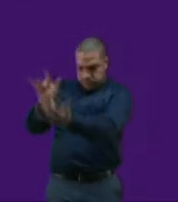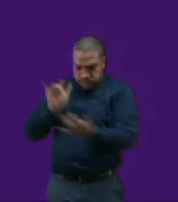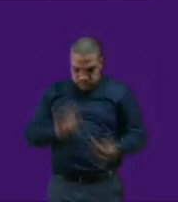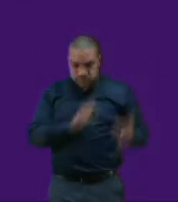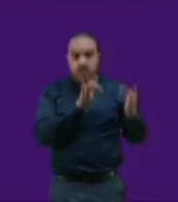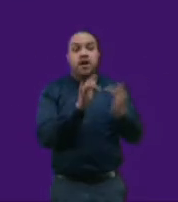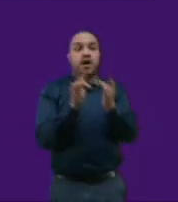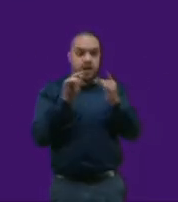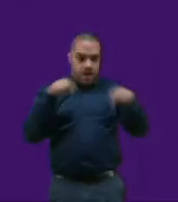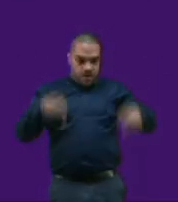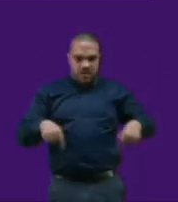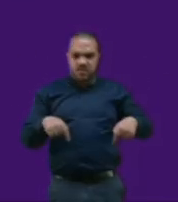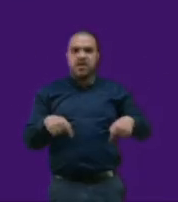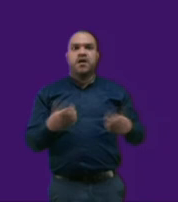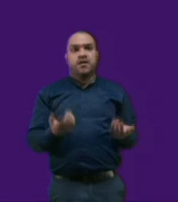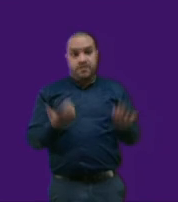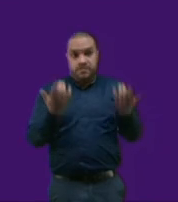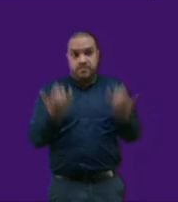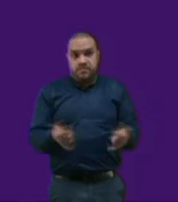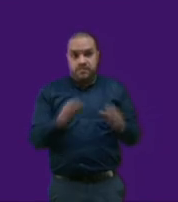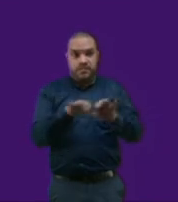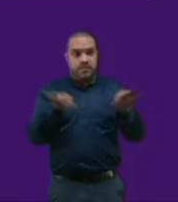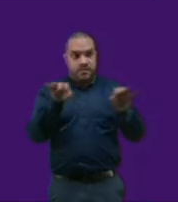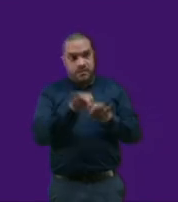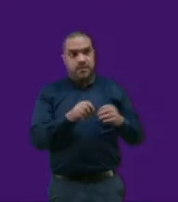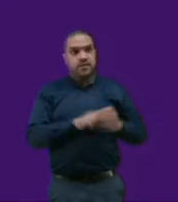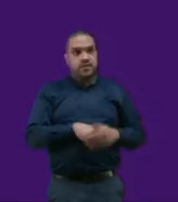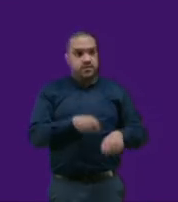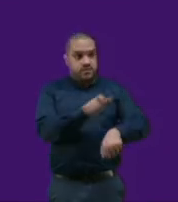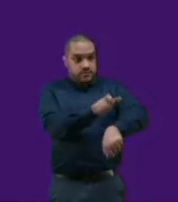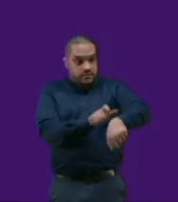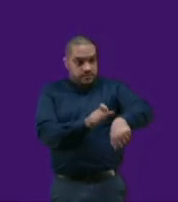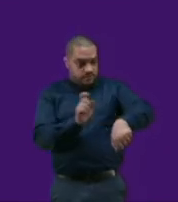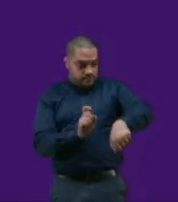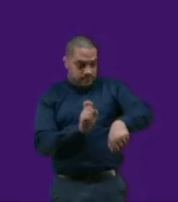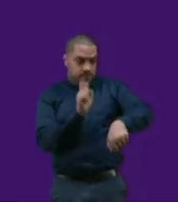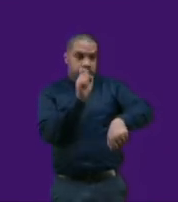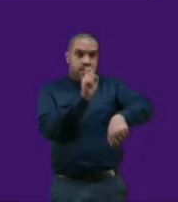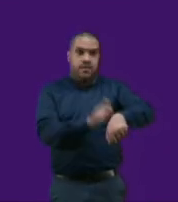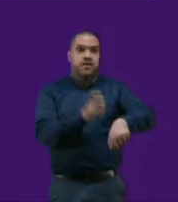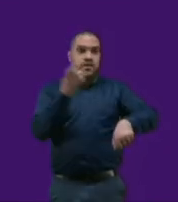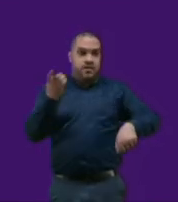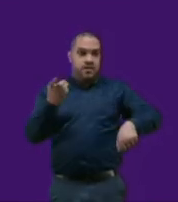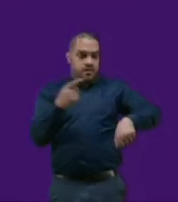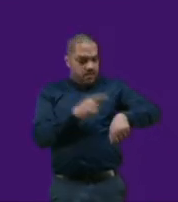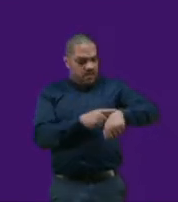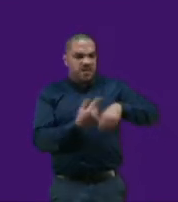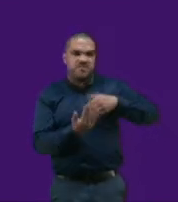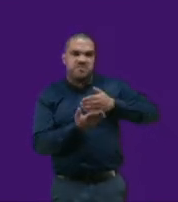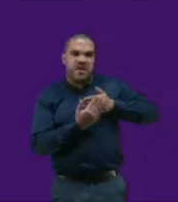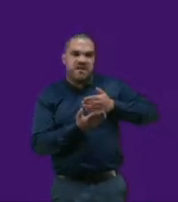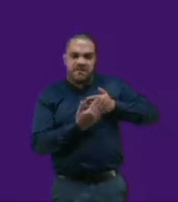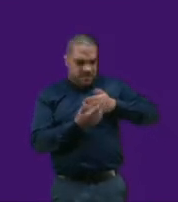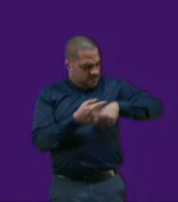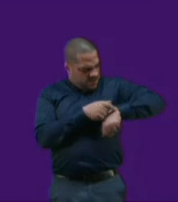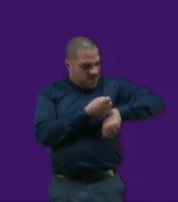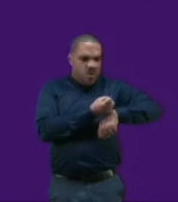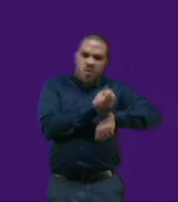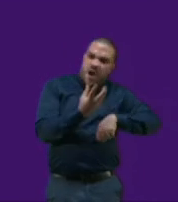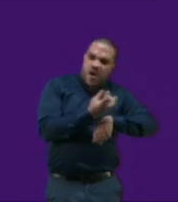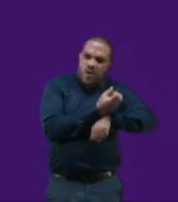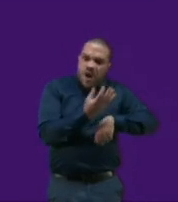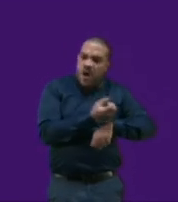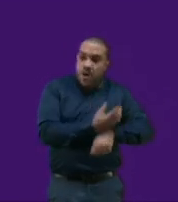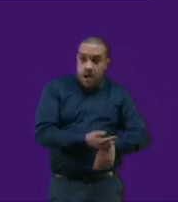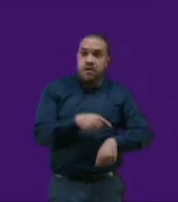¿sí? Conectar este dispositivo de medición, poder obsequiárselo al mundo entero